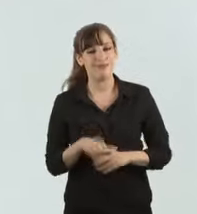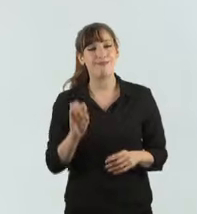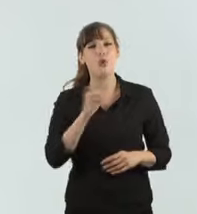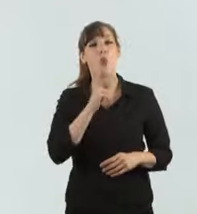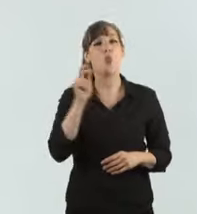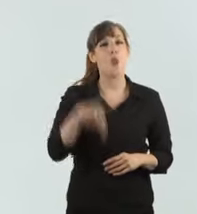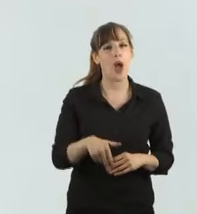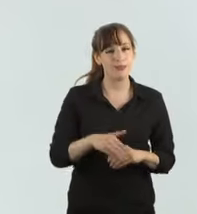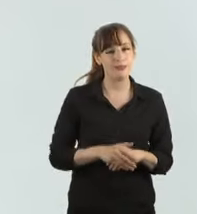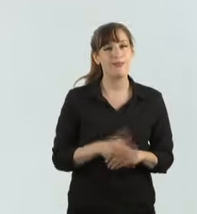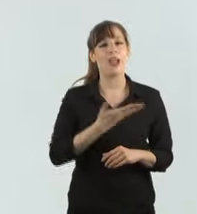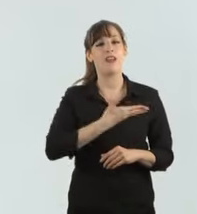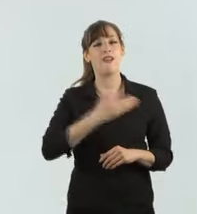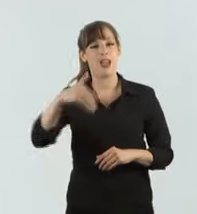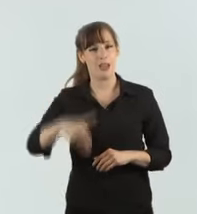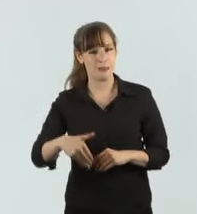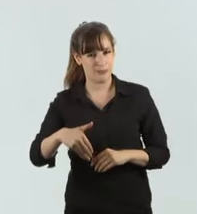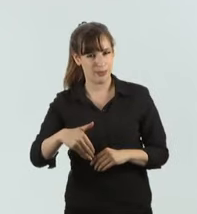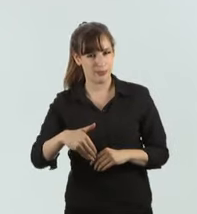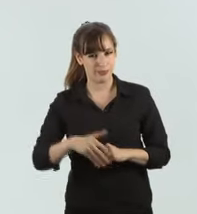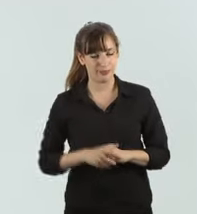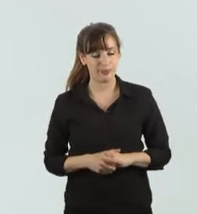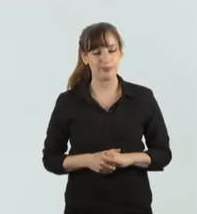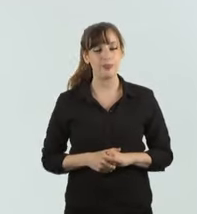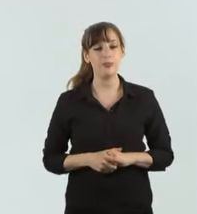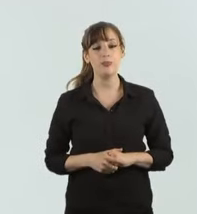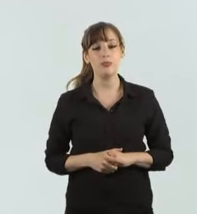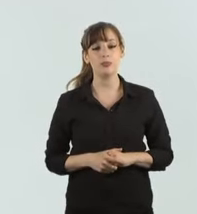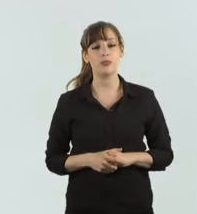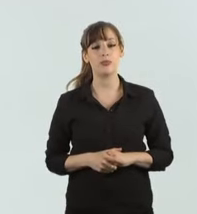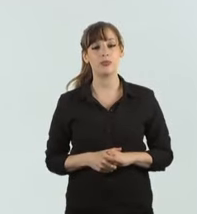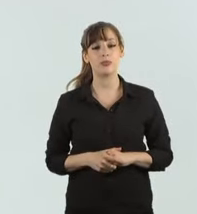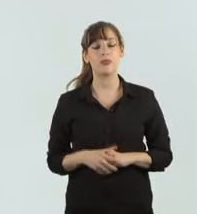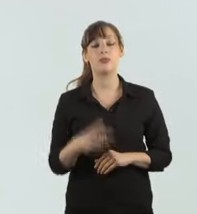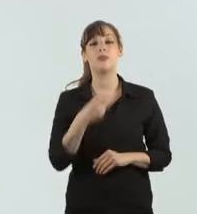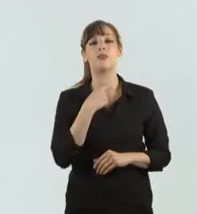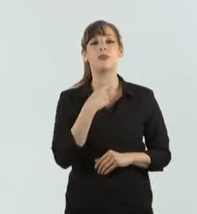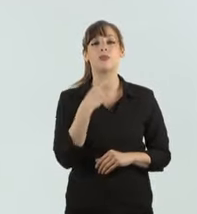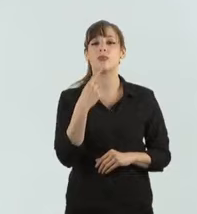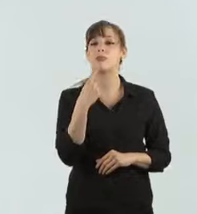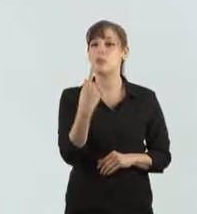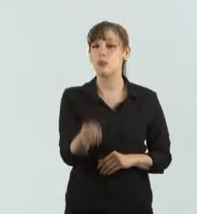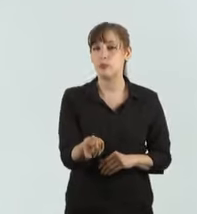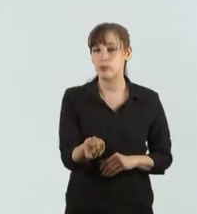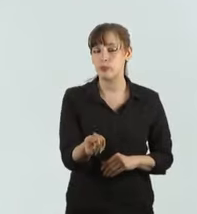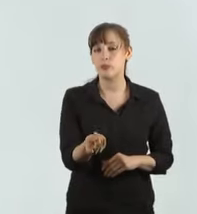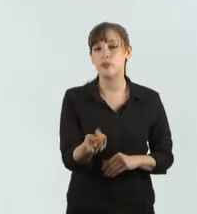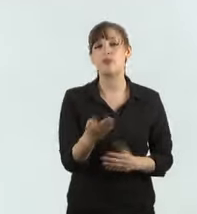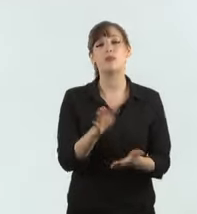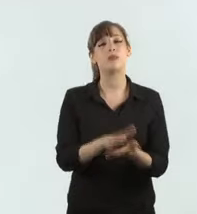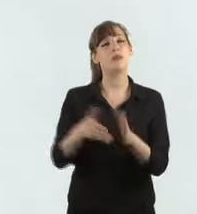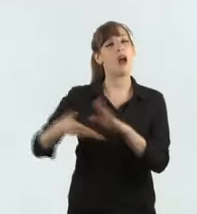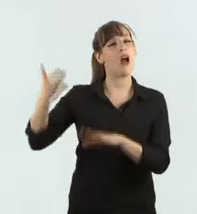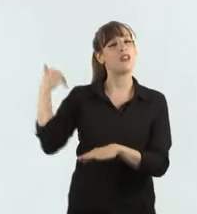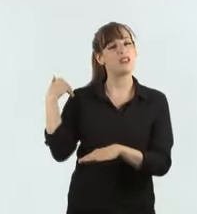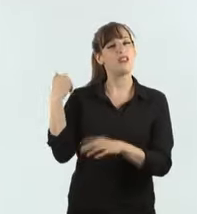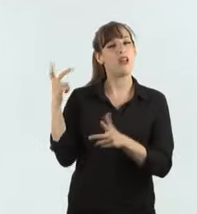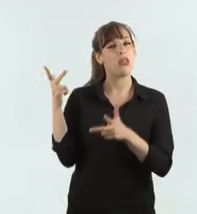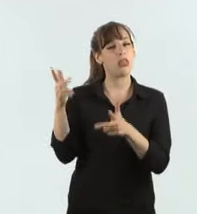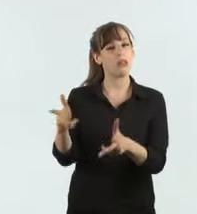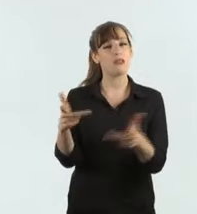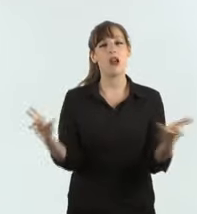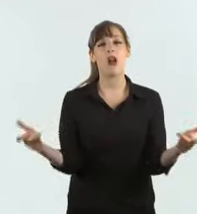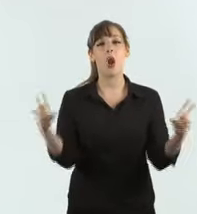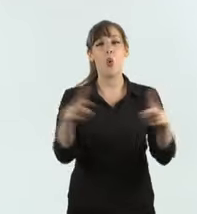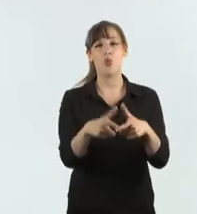FM concierto de dialo electoral eh quería Consultar con respecto a alguna de las cosas que se dijeron ayer no en la reunión de comisiones y